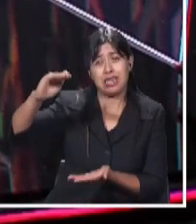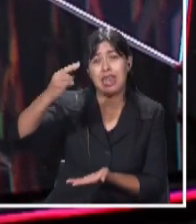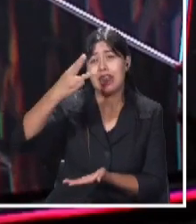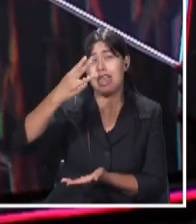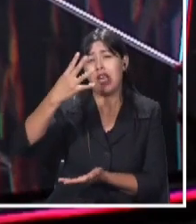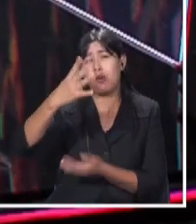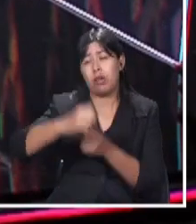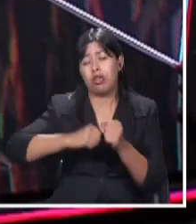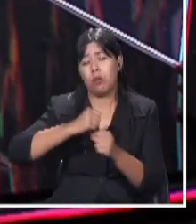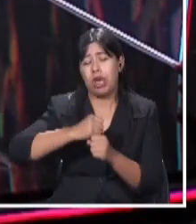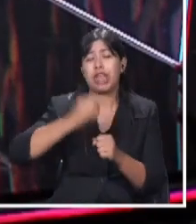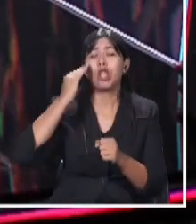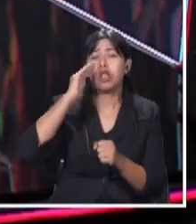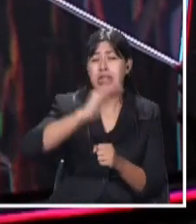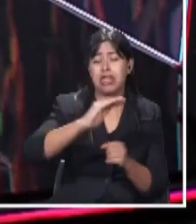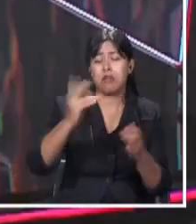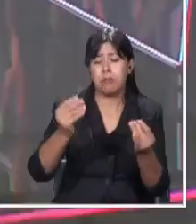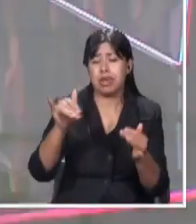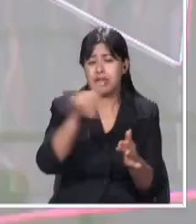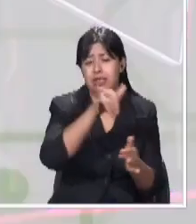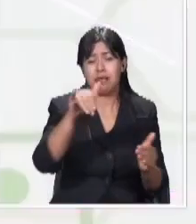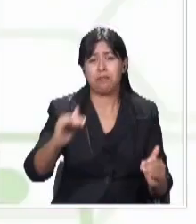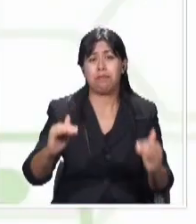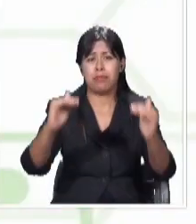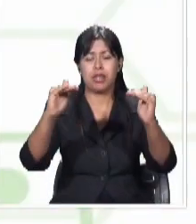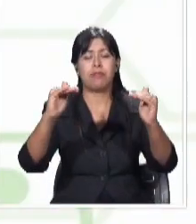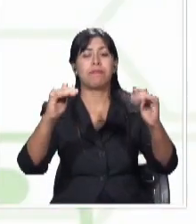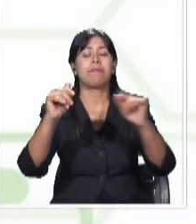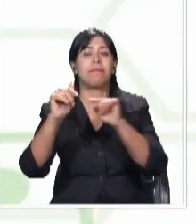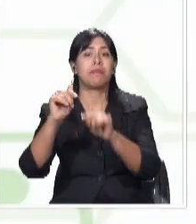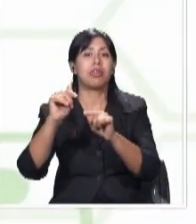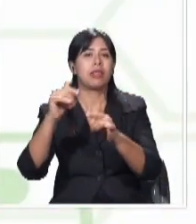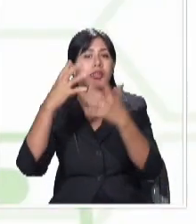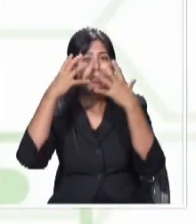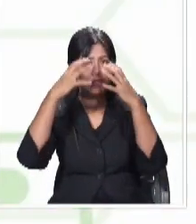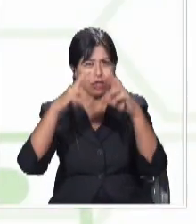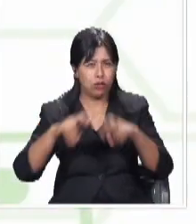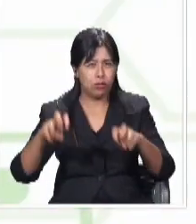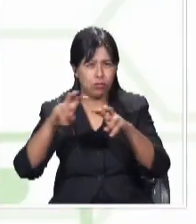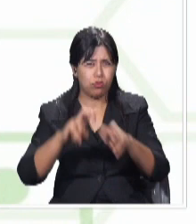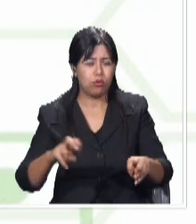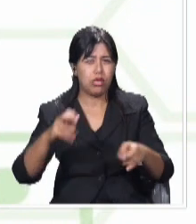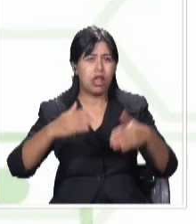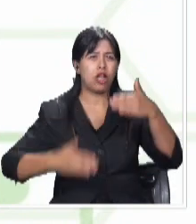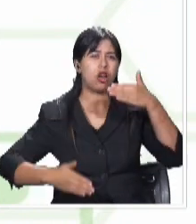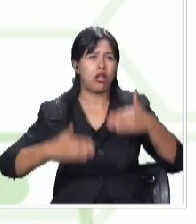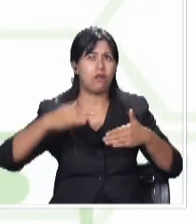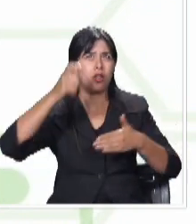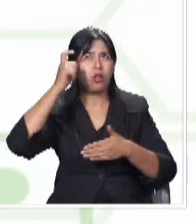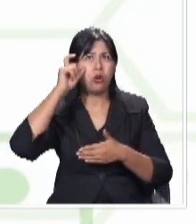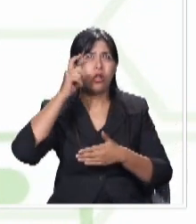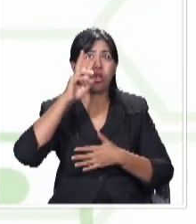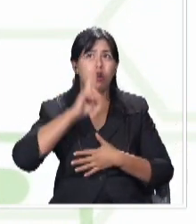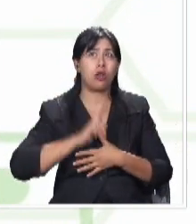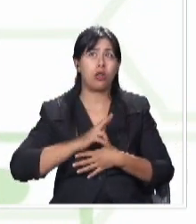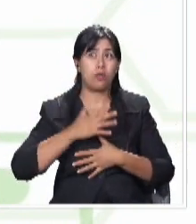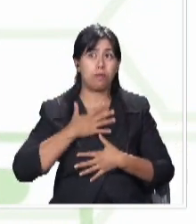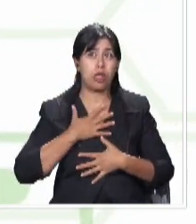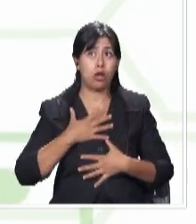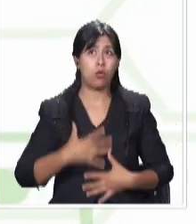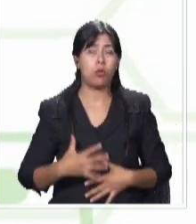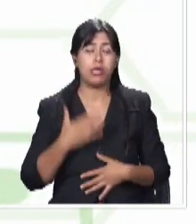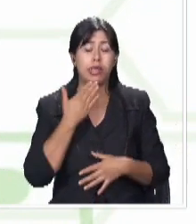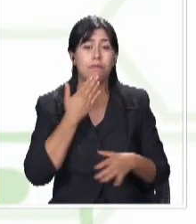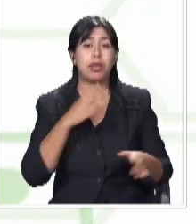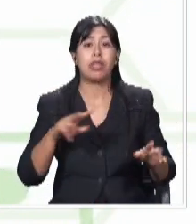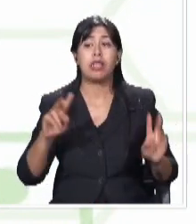plataforma robótica para estudiar todo esto que tiene que ver con la robótica cognitiva, para estudiar todo esto que tiene que ver cómo el rol de mi cuerpo y mi interacción con el